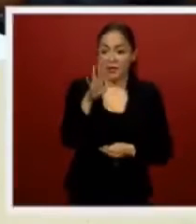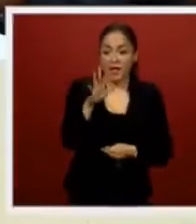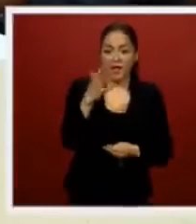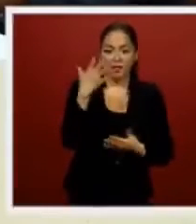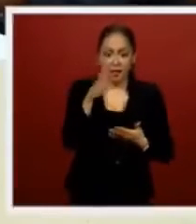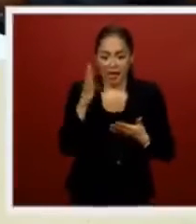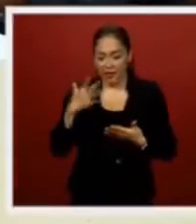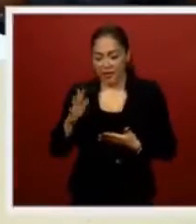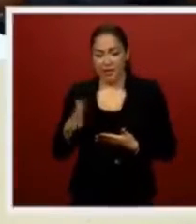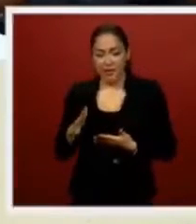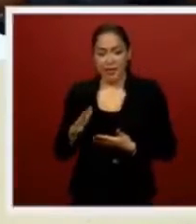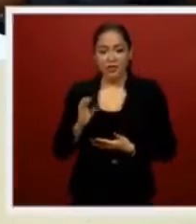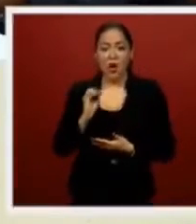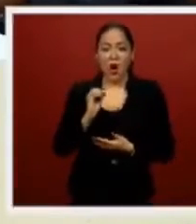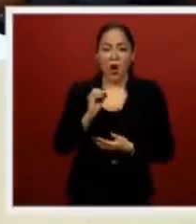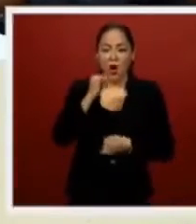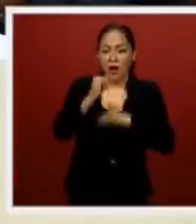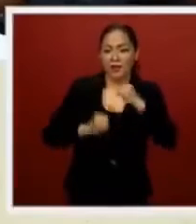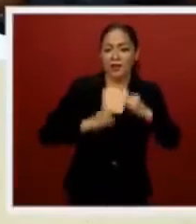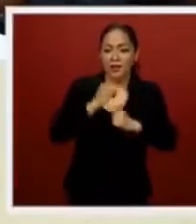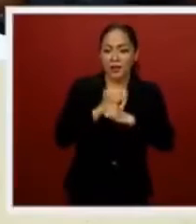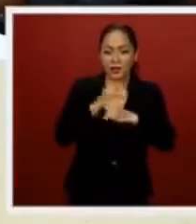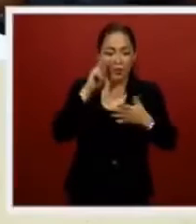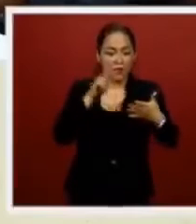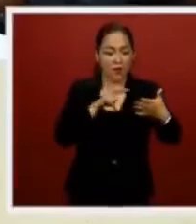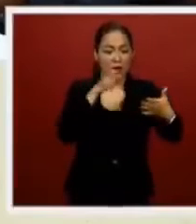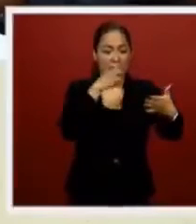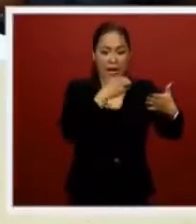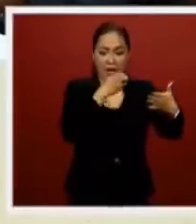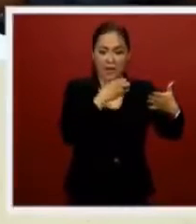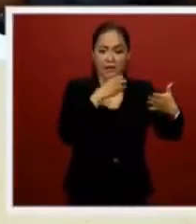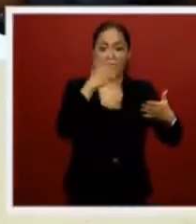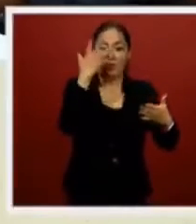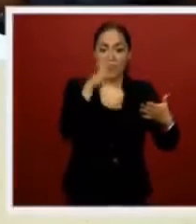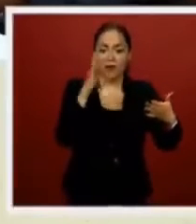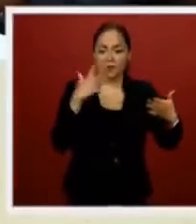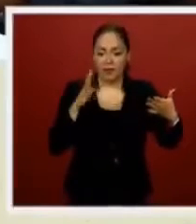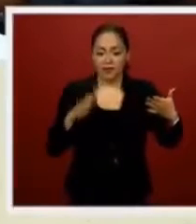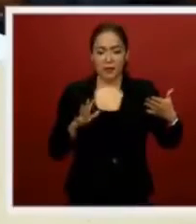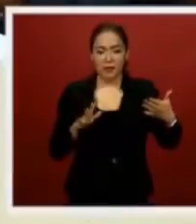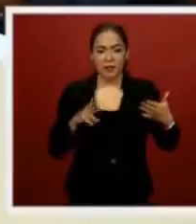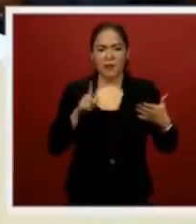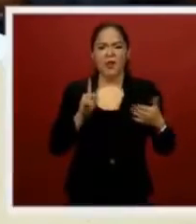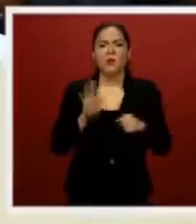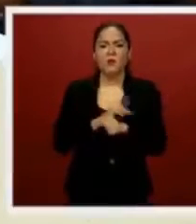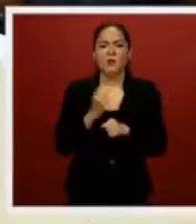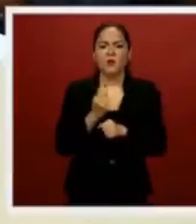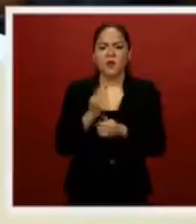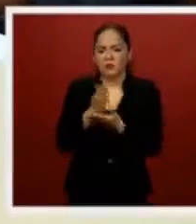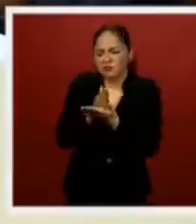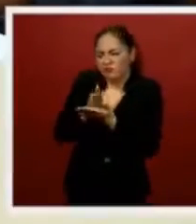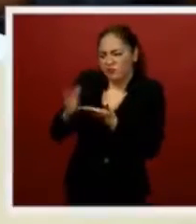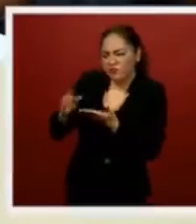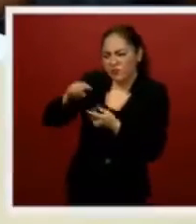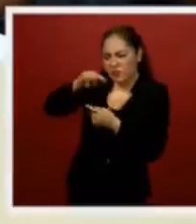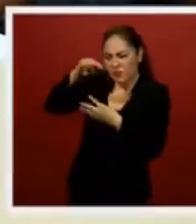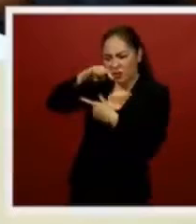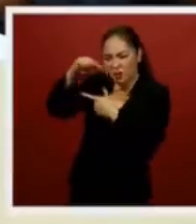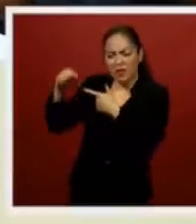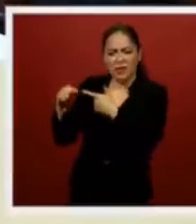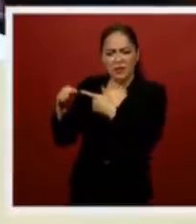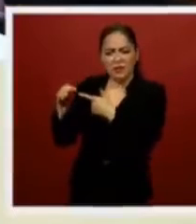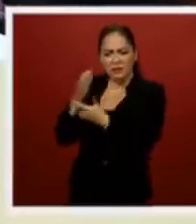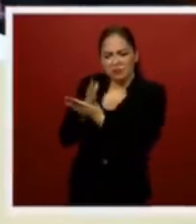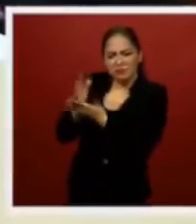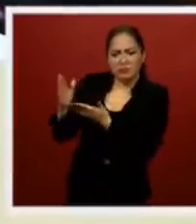calificaciones a nivel internacional en cuestión de conocimientos? ¿O por qué ha sido este descuido de las demás dimensiones? Claro, uno de los factores es